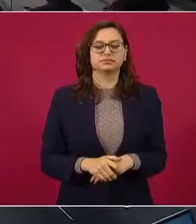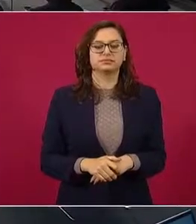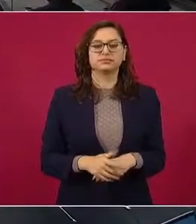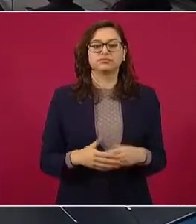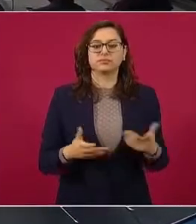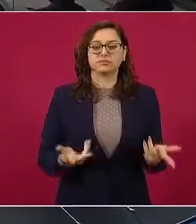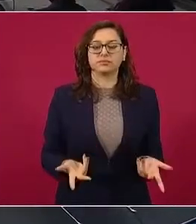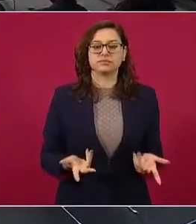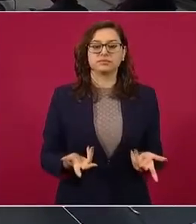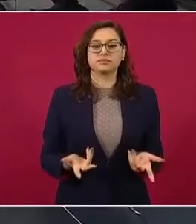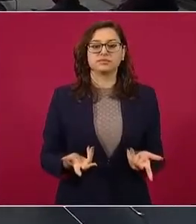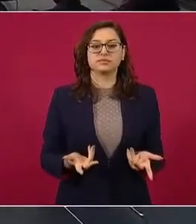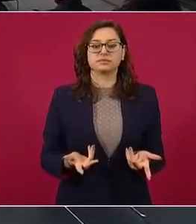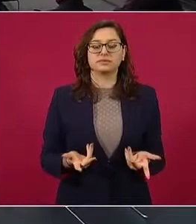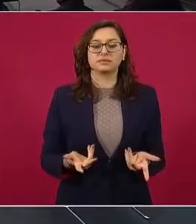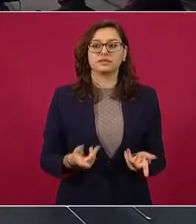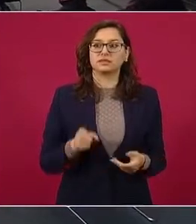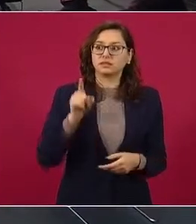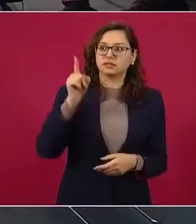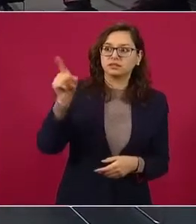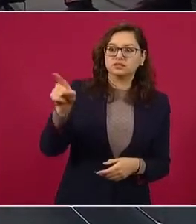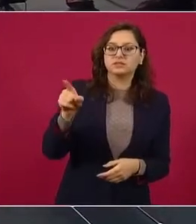de izquierda en Chile, pues,